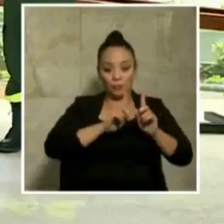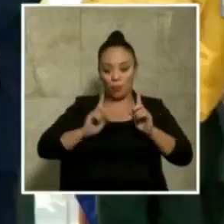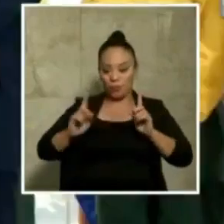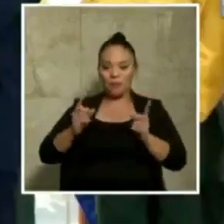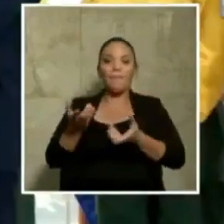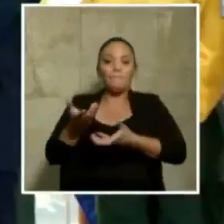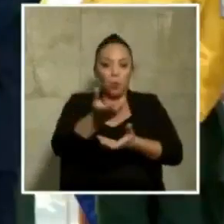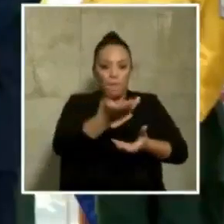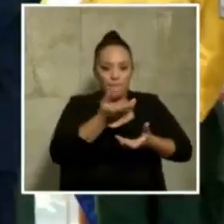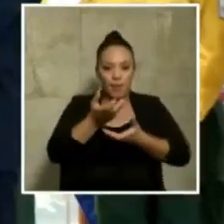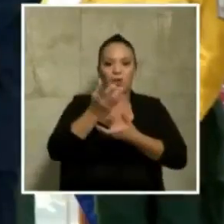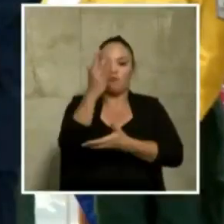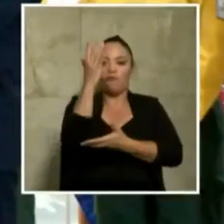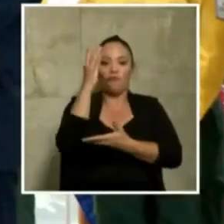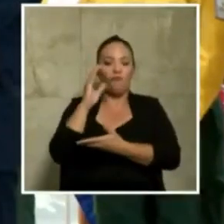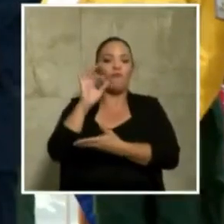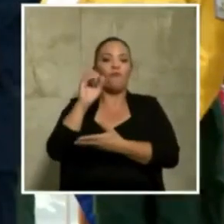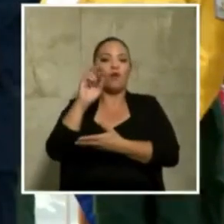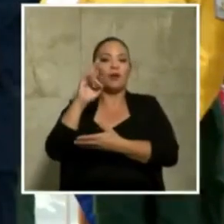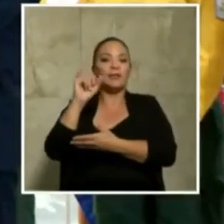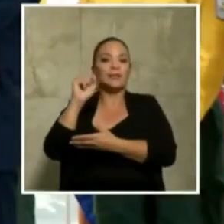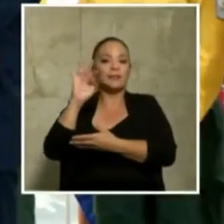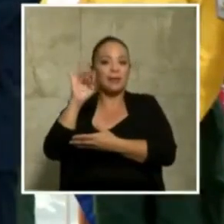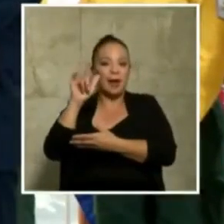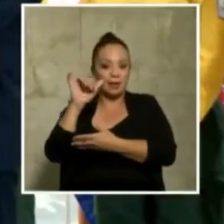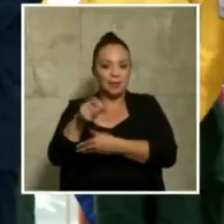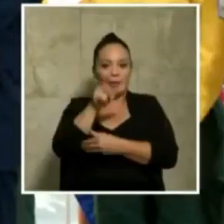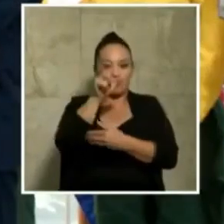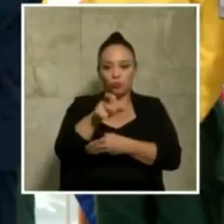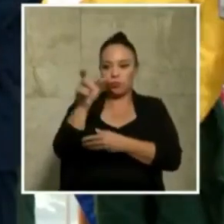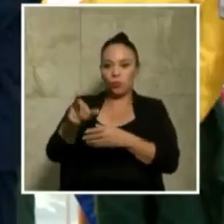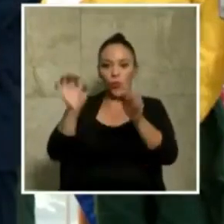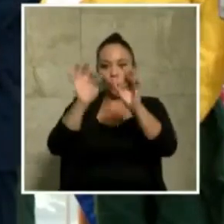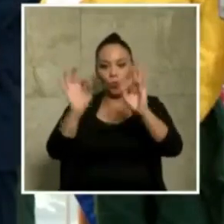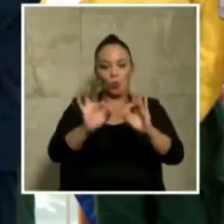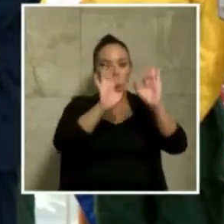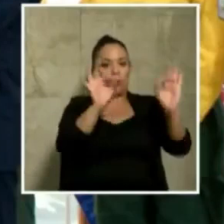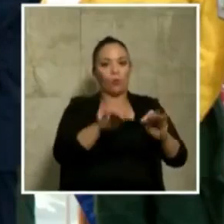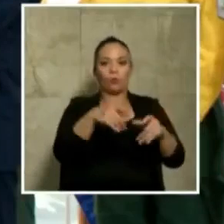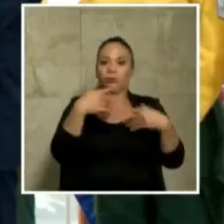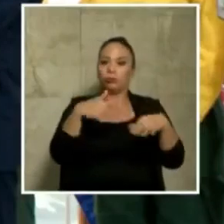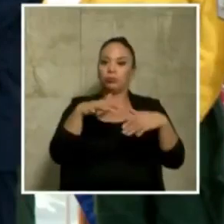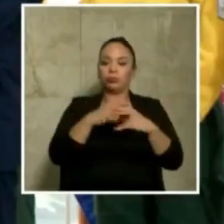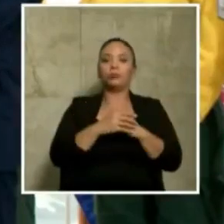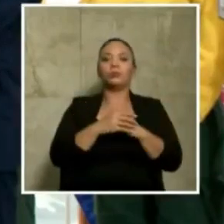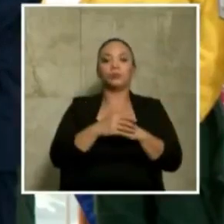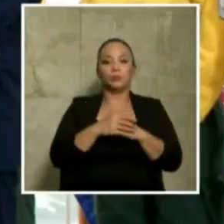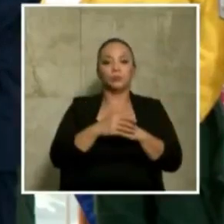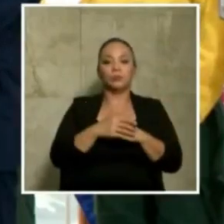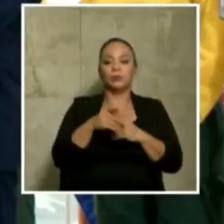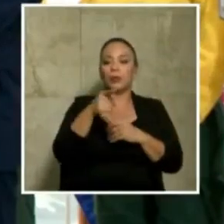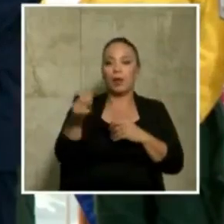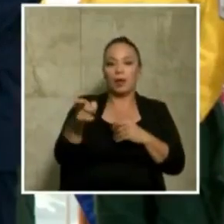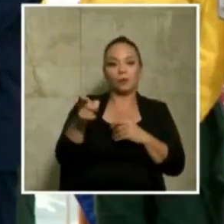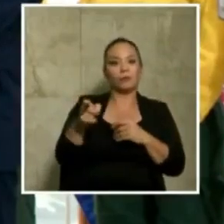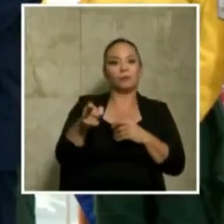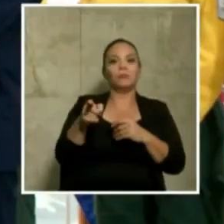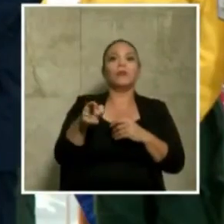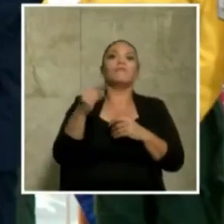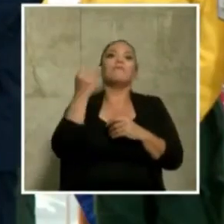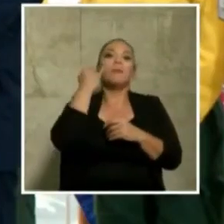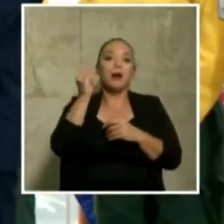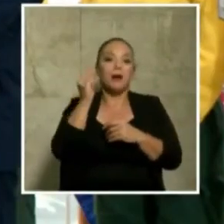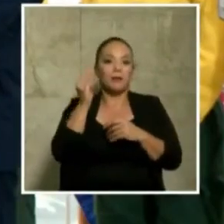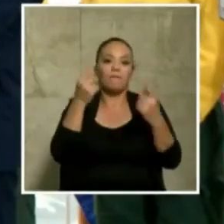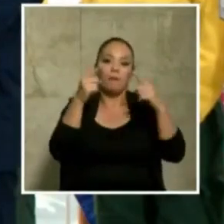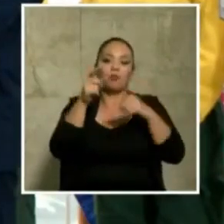que nos han tienen hasta la reputación que hasta de Canadá lo mandan a pedir. Sí. Ya han estado atendiendo incendios en Canadá. Me acuerdo.